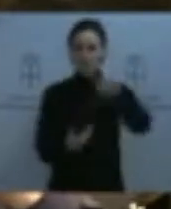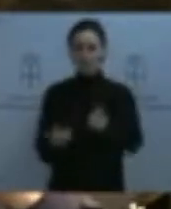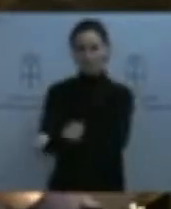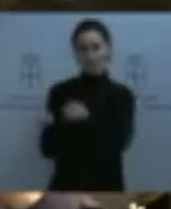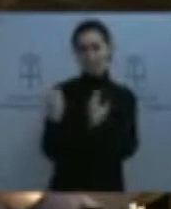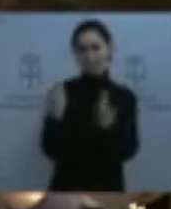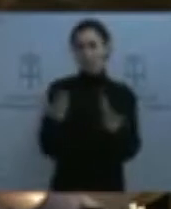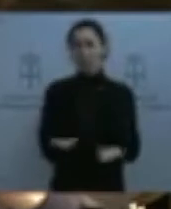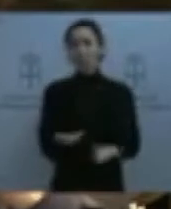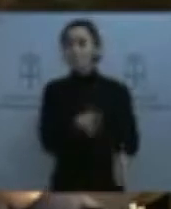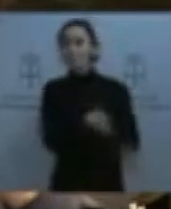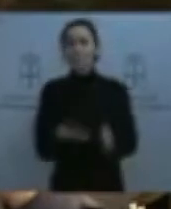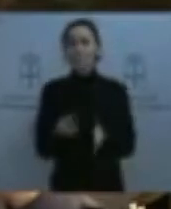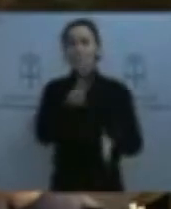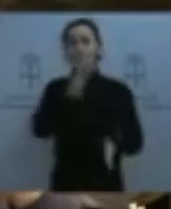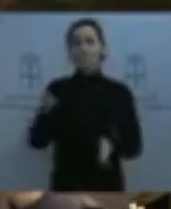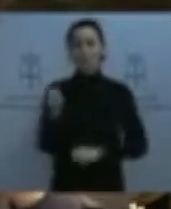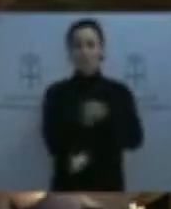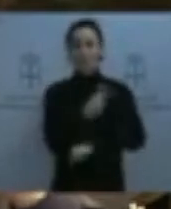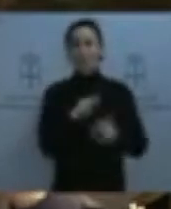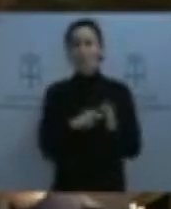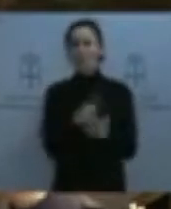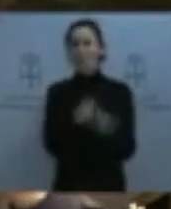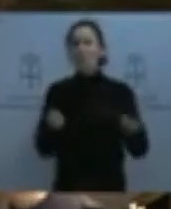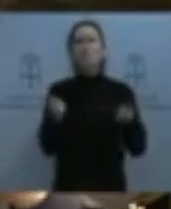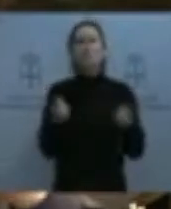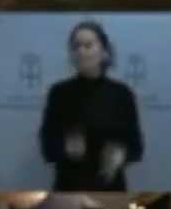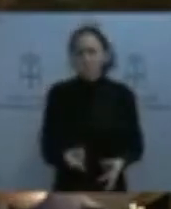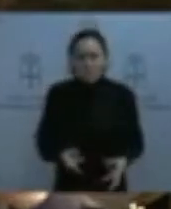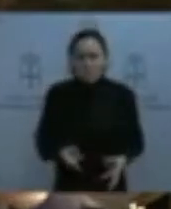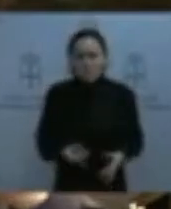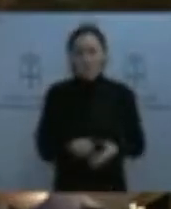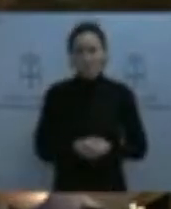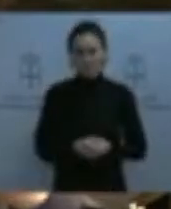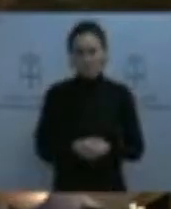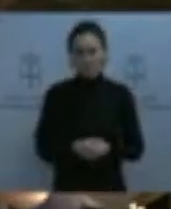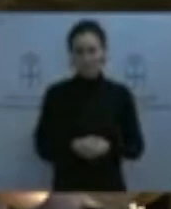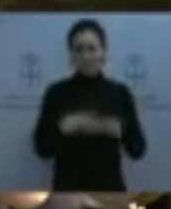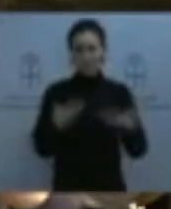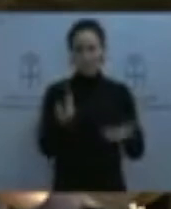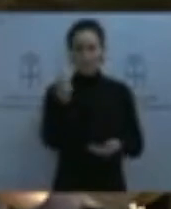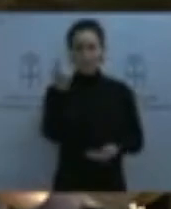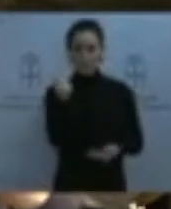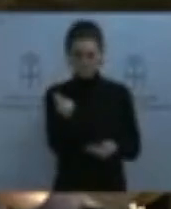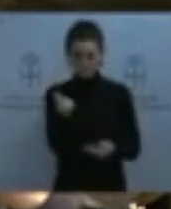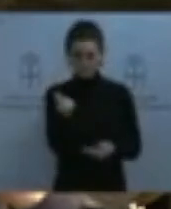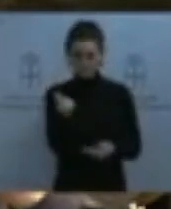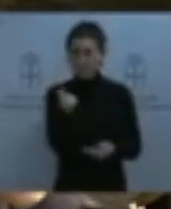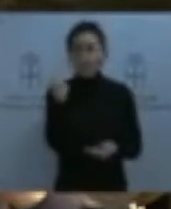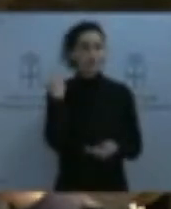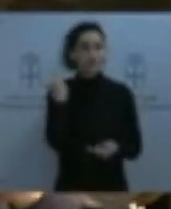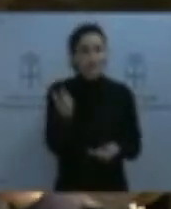¿A cuánto asciende la deuda 31 de diciembre, insisto, de 2016? ¿Cuánto es el dinero? ¿Cuánto es el